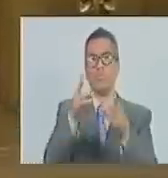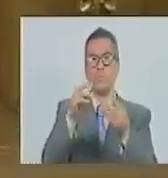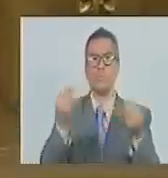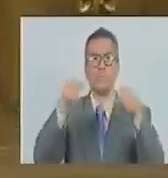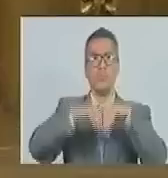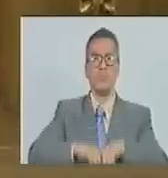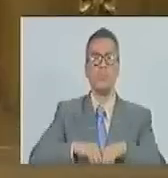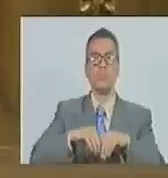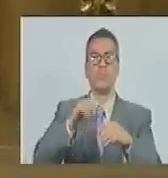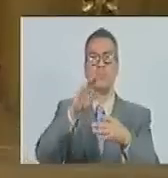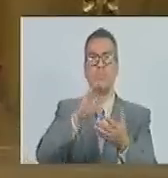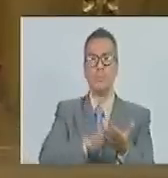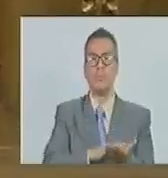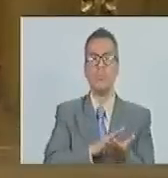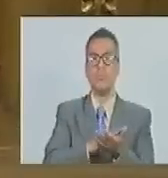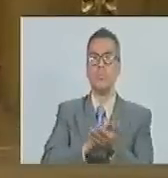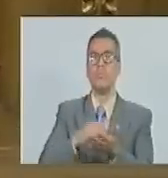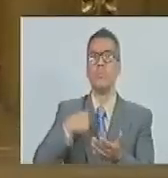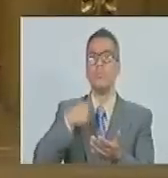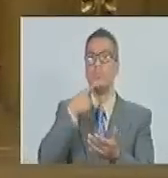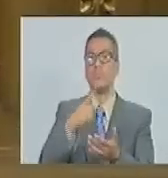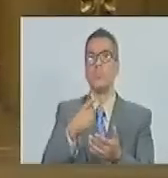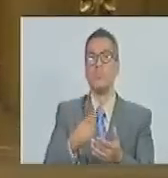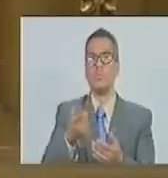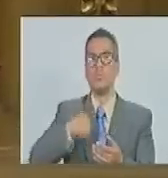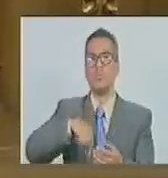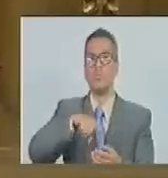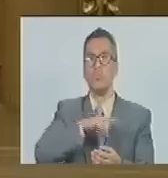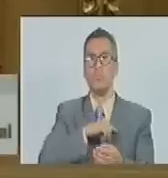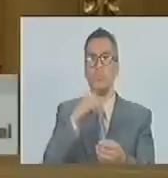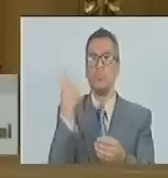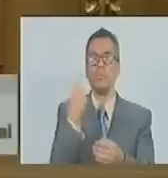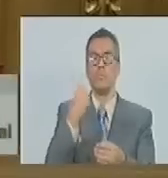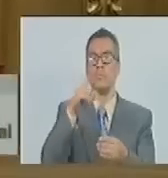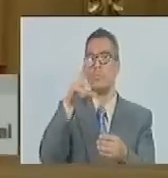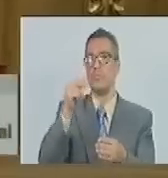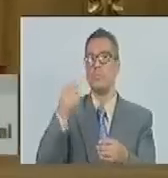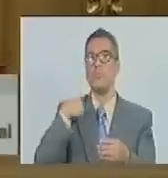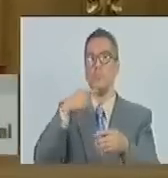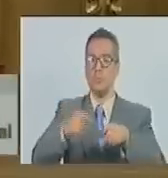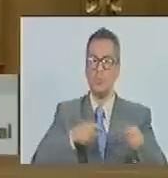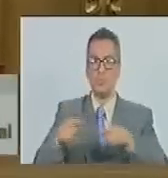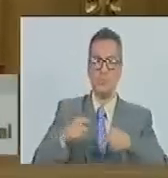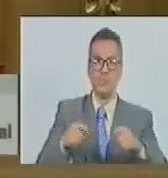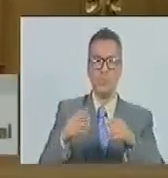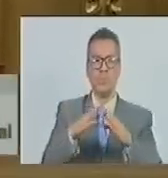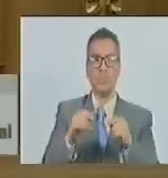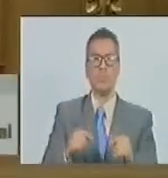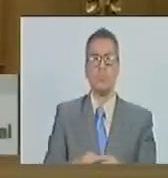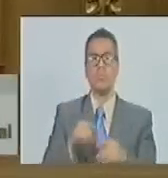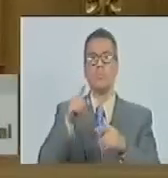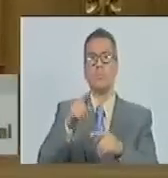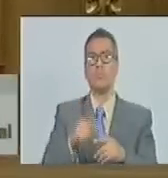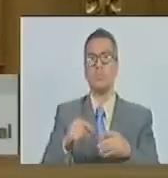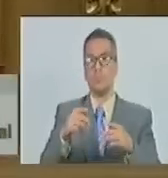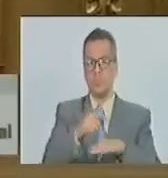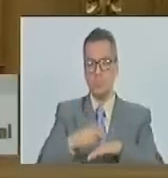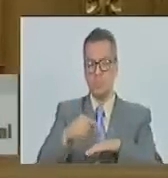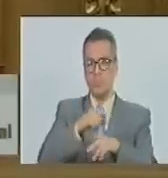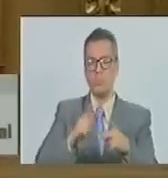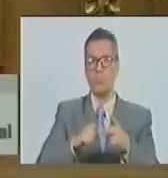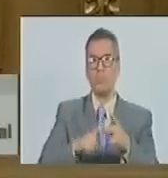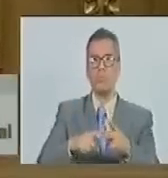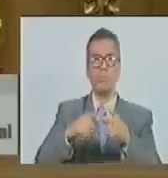acuerdo de tal magnitud, para decirle a Alex Saab, no está solo, vamos a movilizarnos todos, estados,